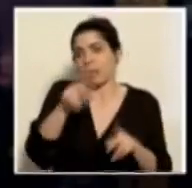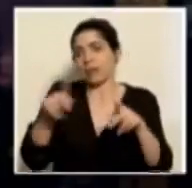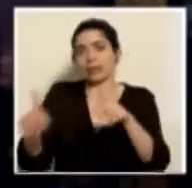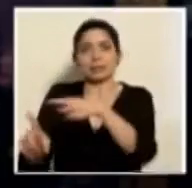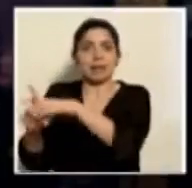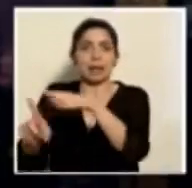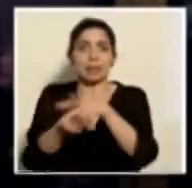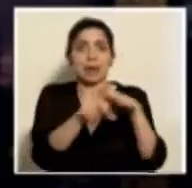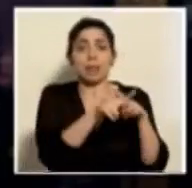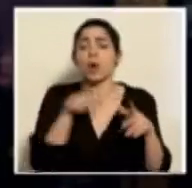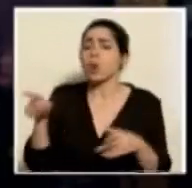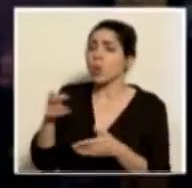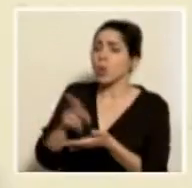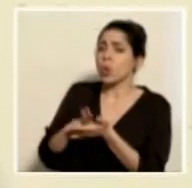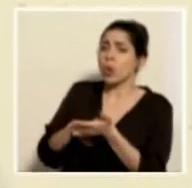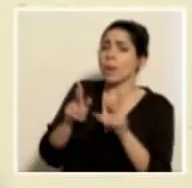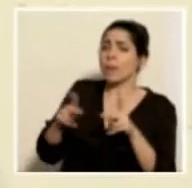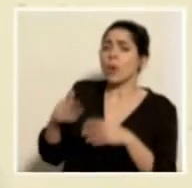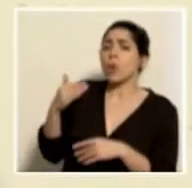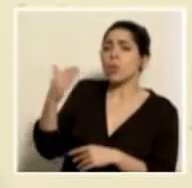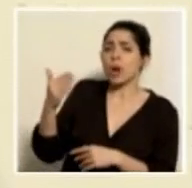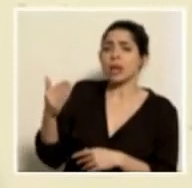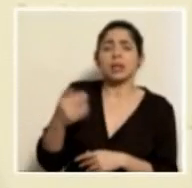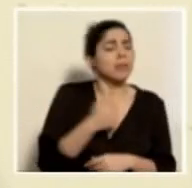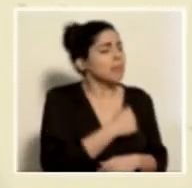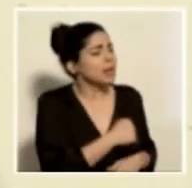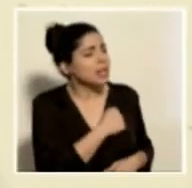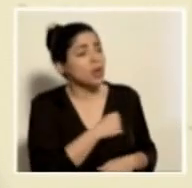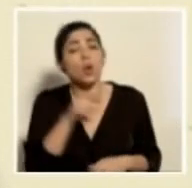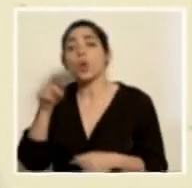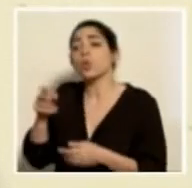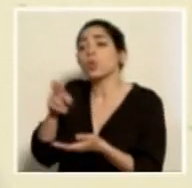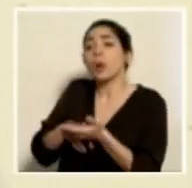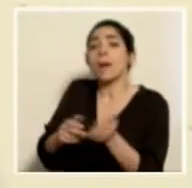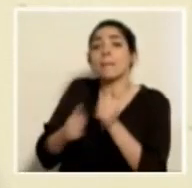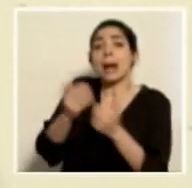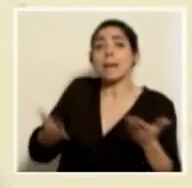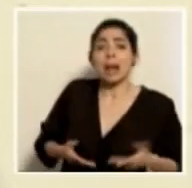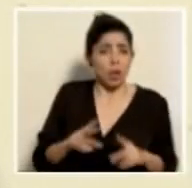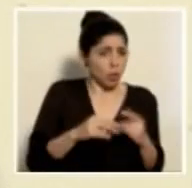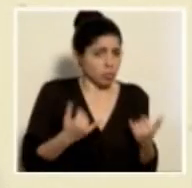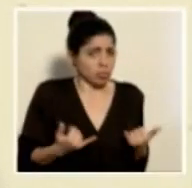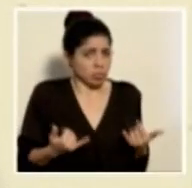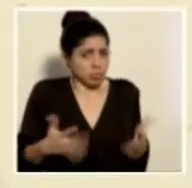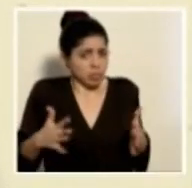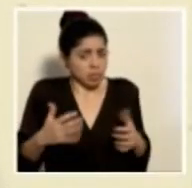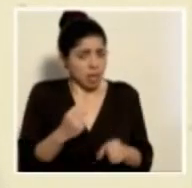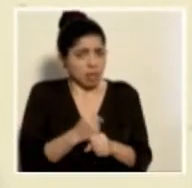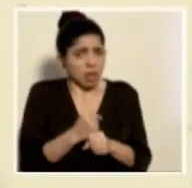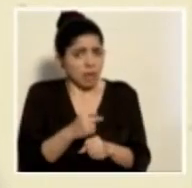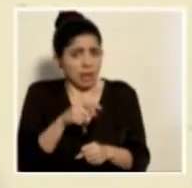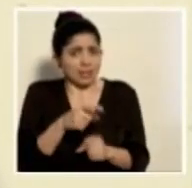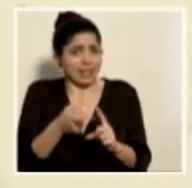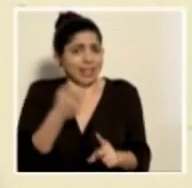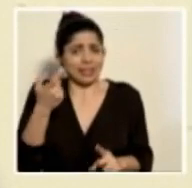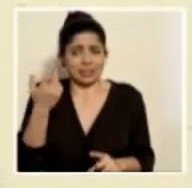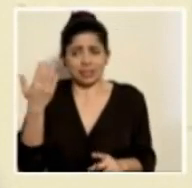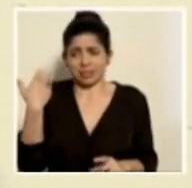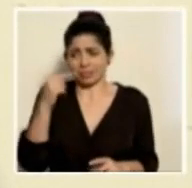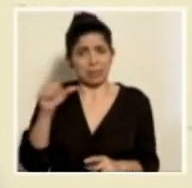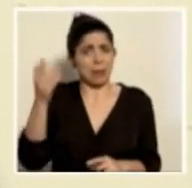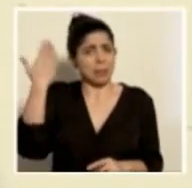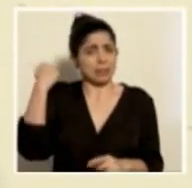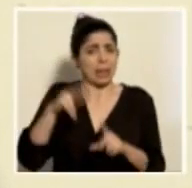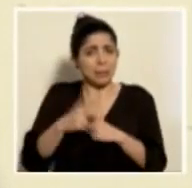personal a partir de cuándo sería? ¿De qué? Que se va a reforzar el personal a partir de cuándo. Ya estamos trabajando en eso desde incluso la